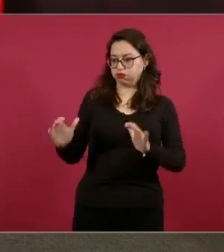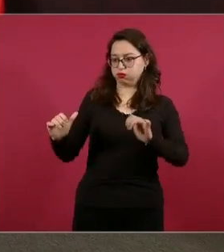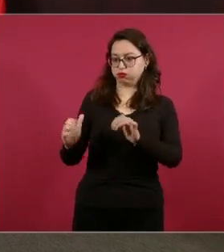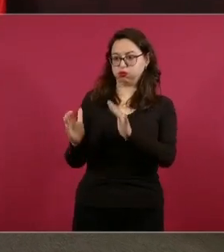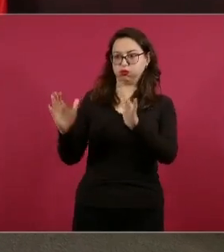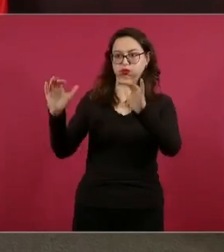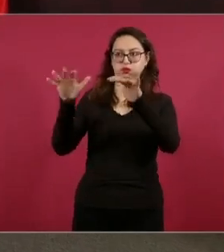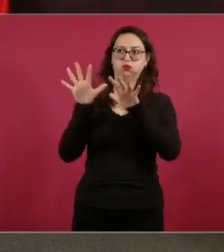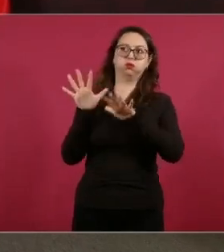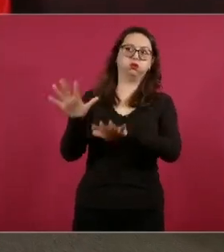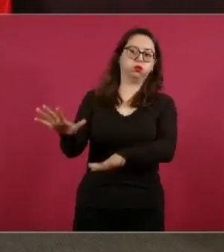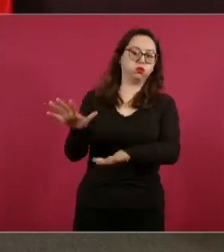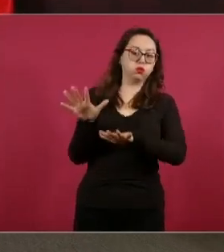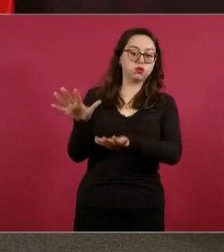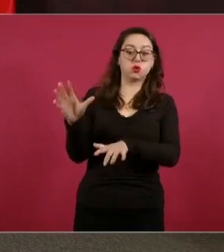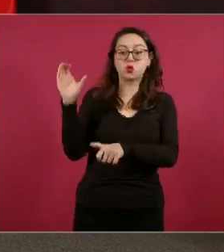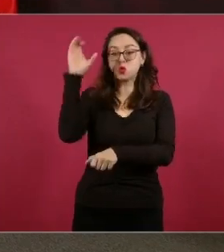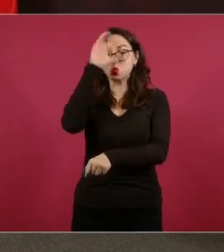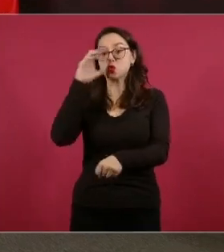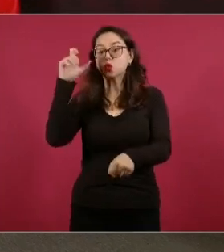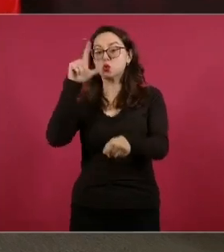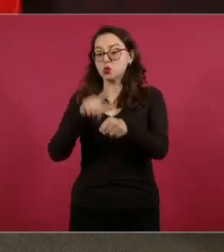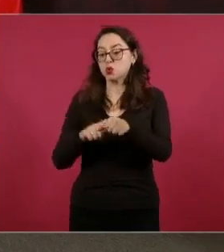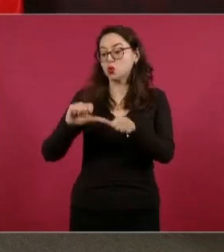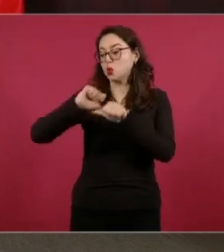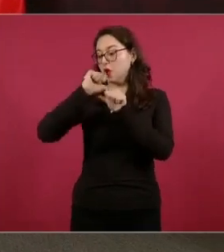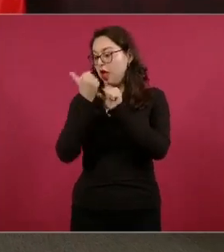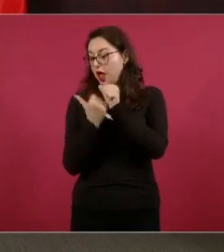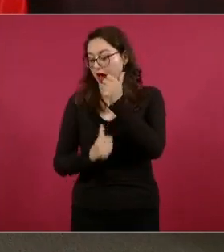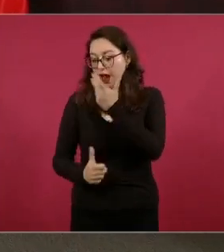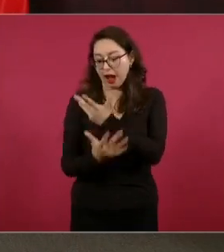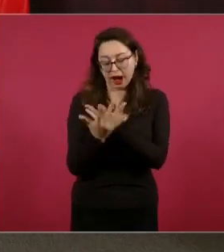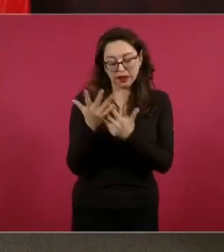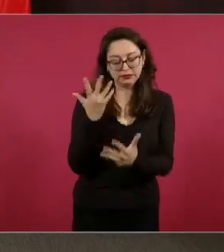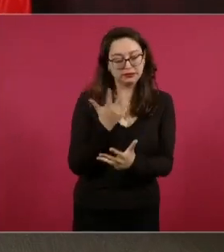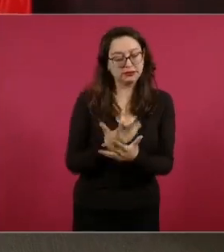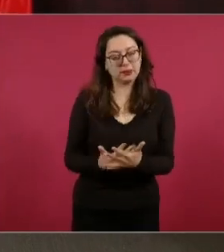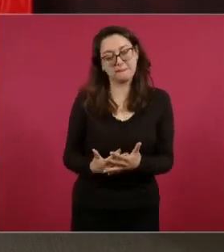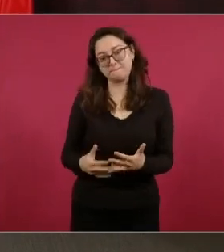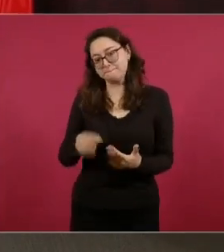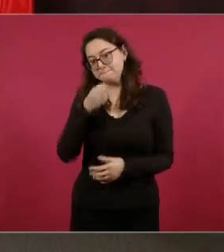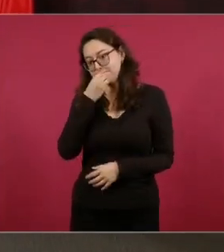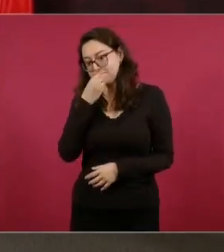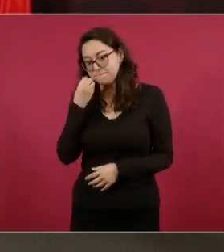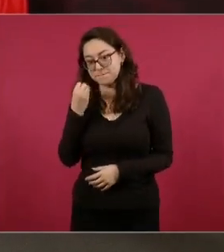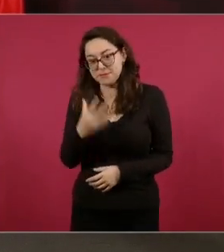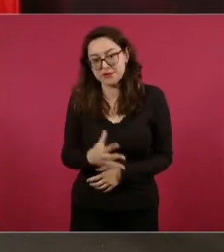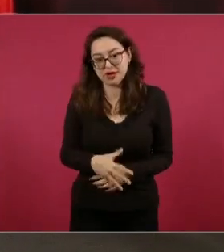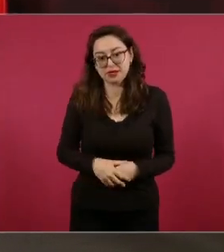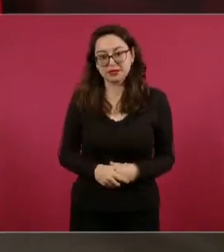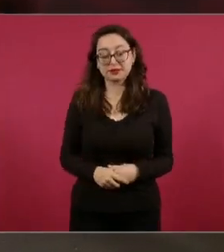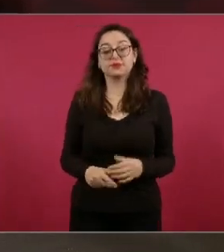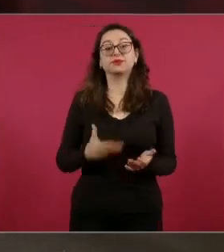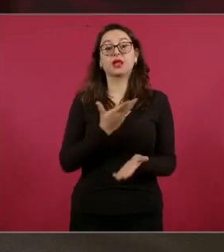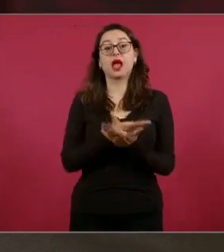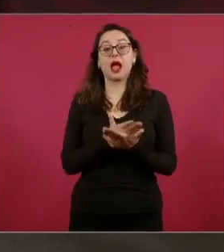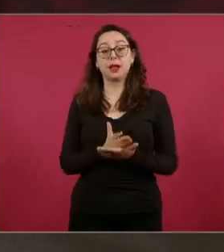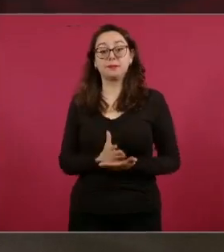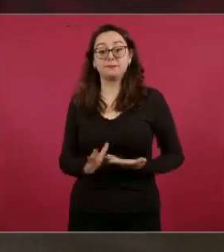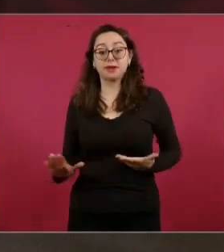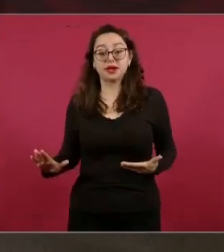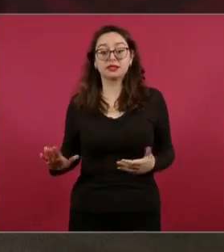O sea, hay una diversidad cultural, artística. Agréguenle que tenemos ya la segunda